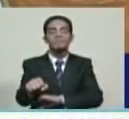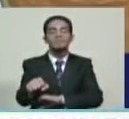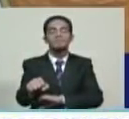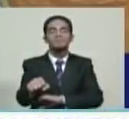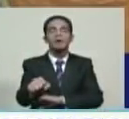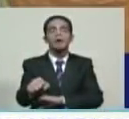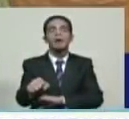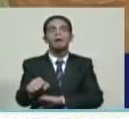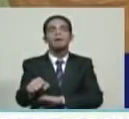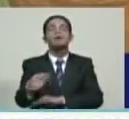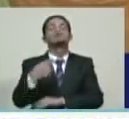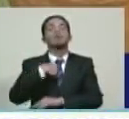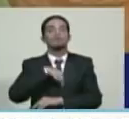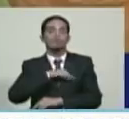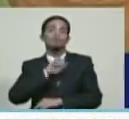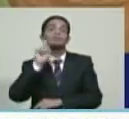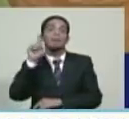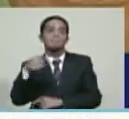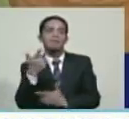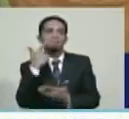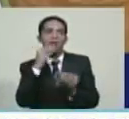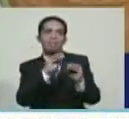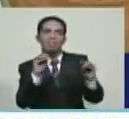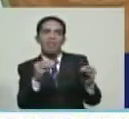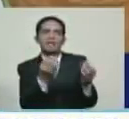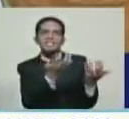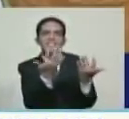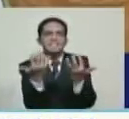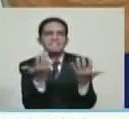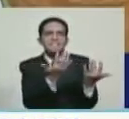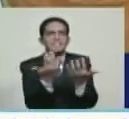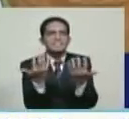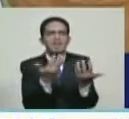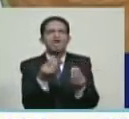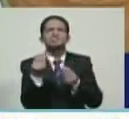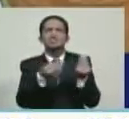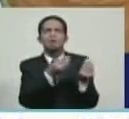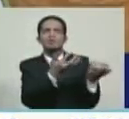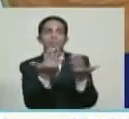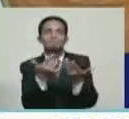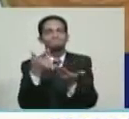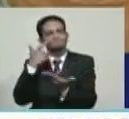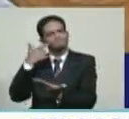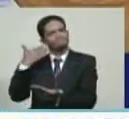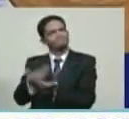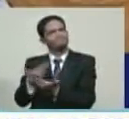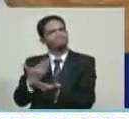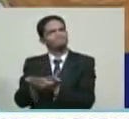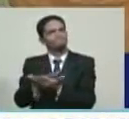a convencer. Y se convence con argumentos.